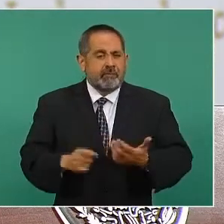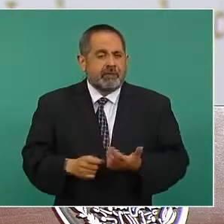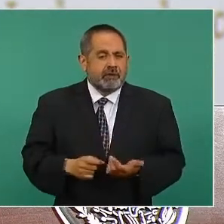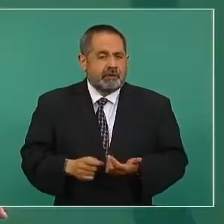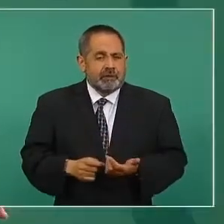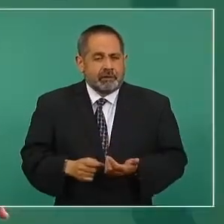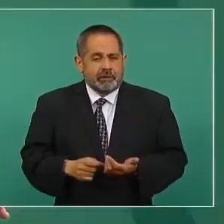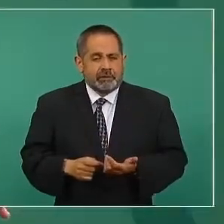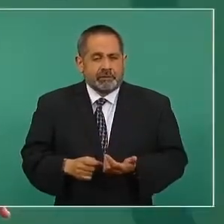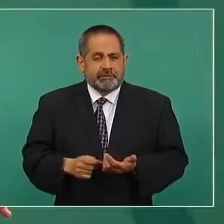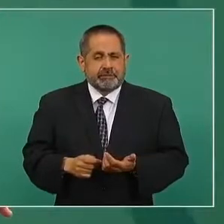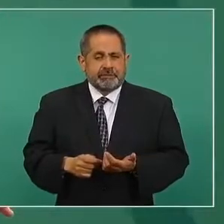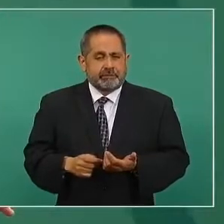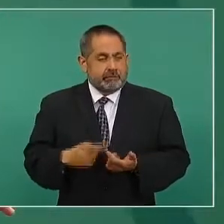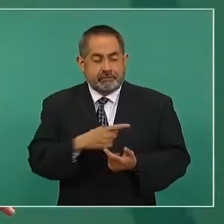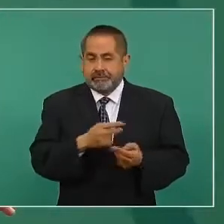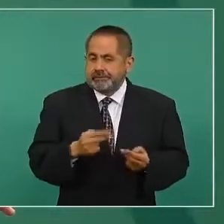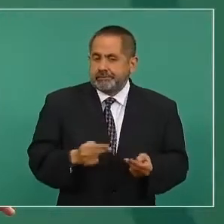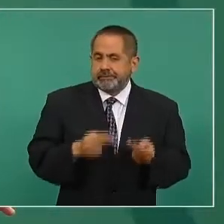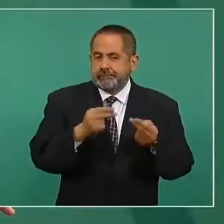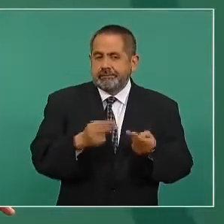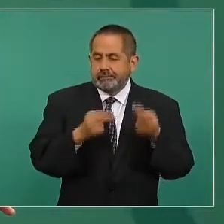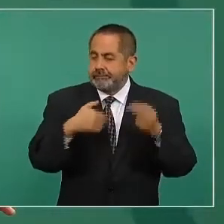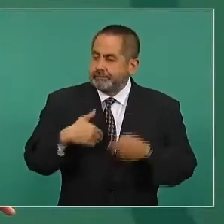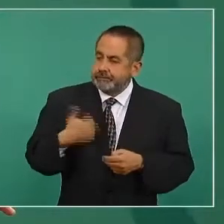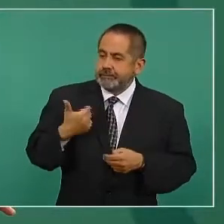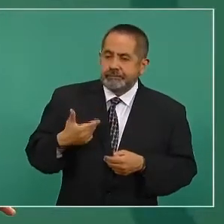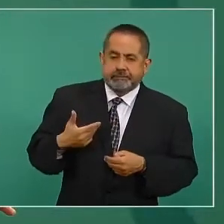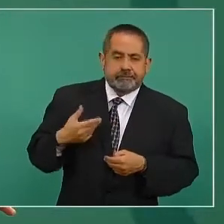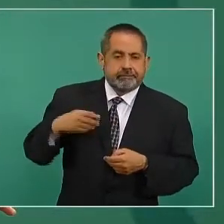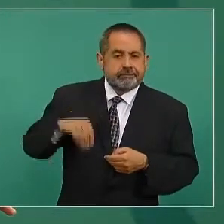¿Qué? ¿Ese negocio